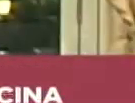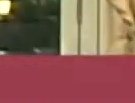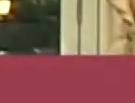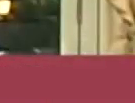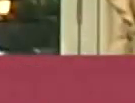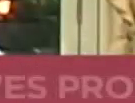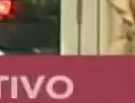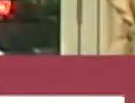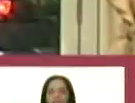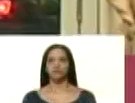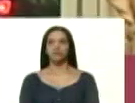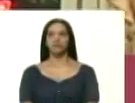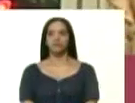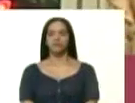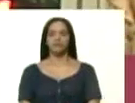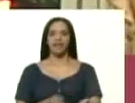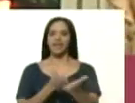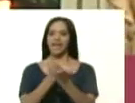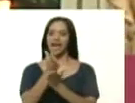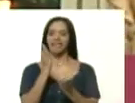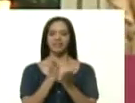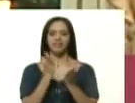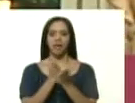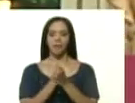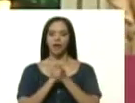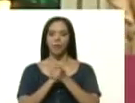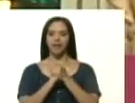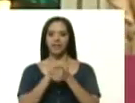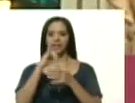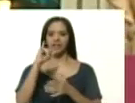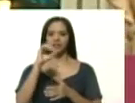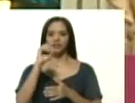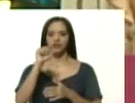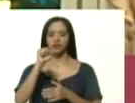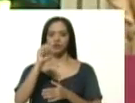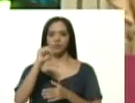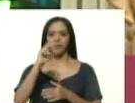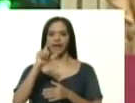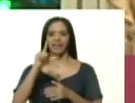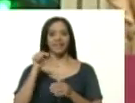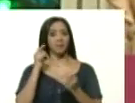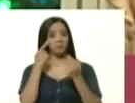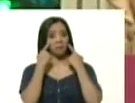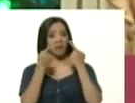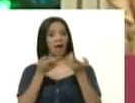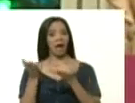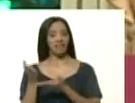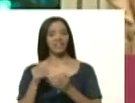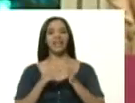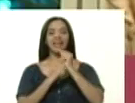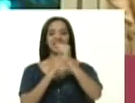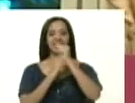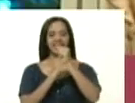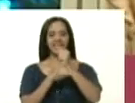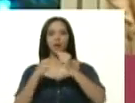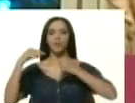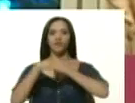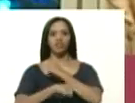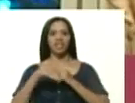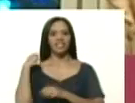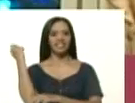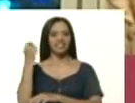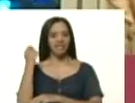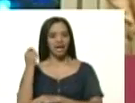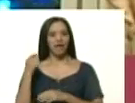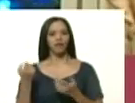Leales siempre. Compañera Chusmarly Fonseca, mira, ahí están las lideresas en la profundidad del llano. Para que